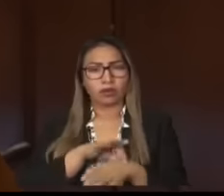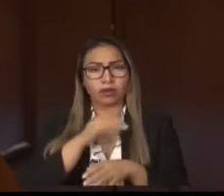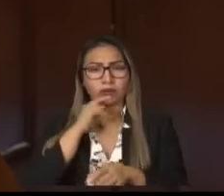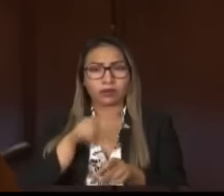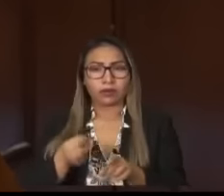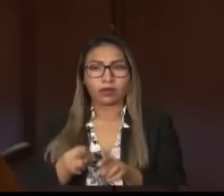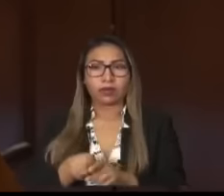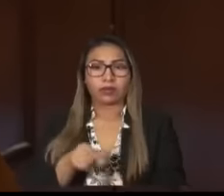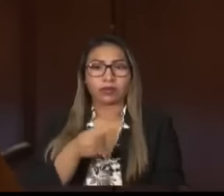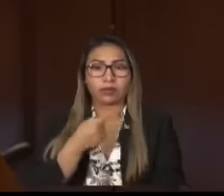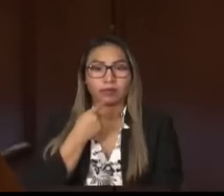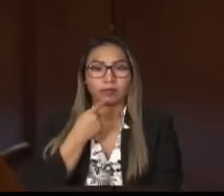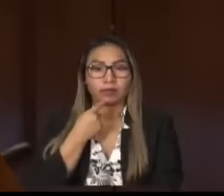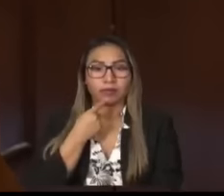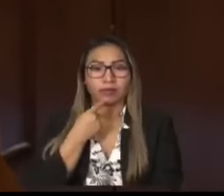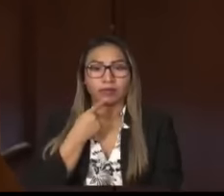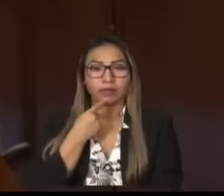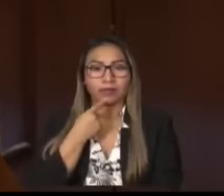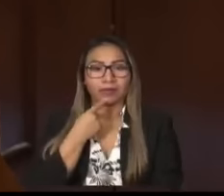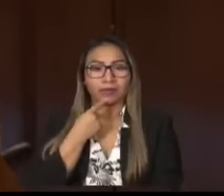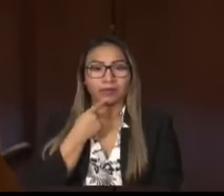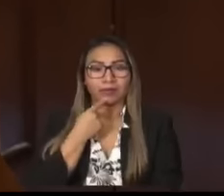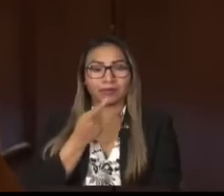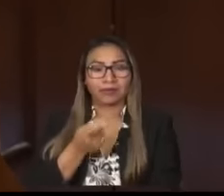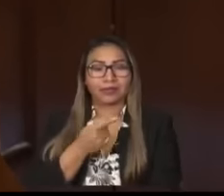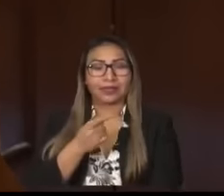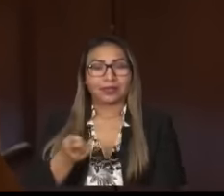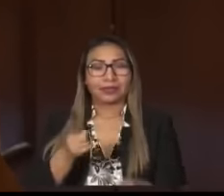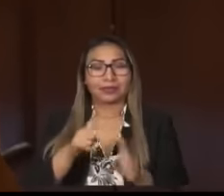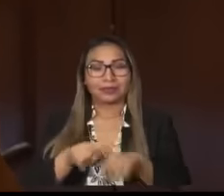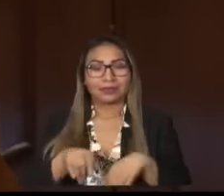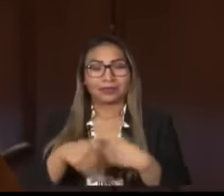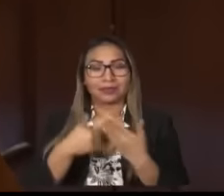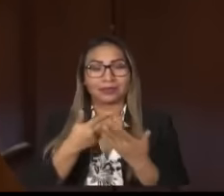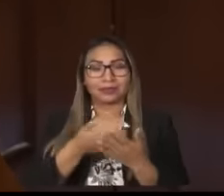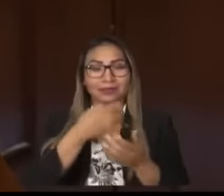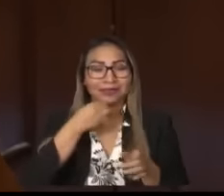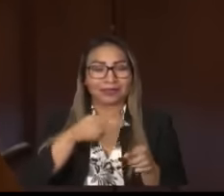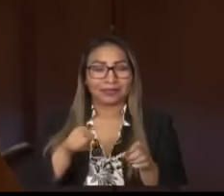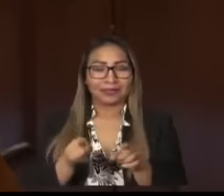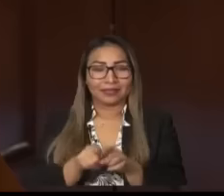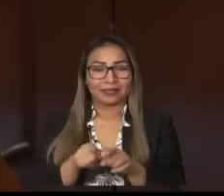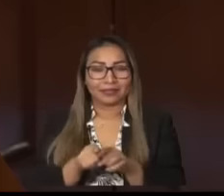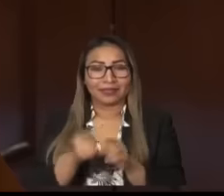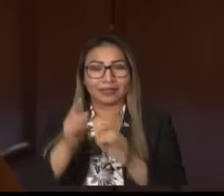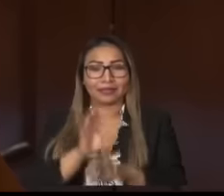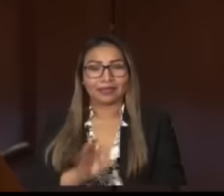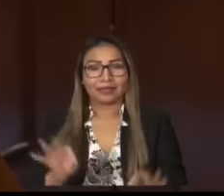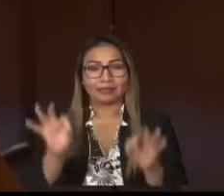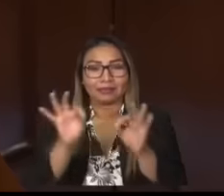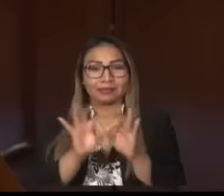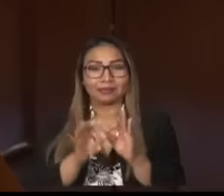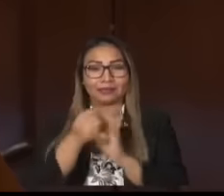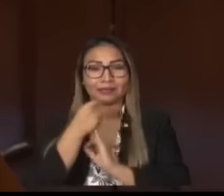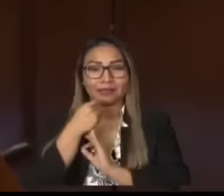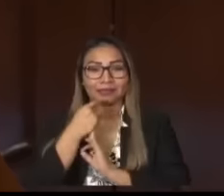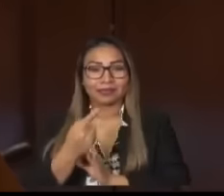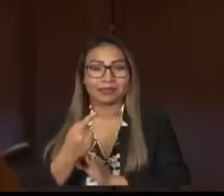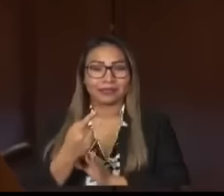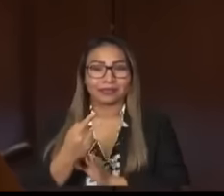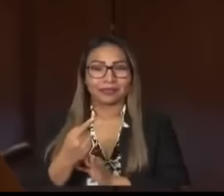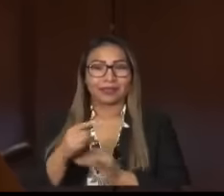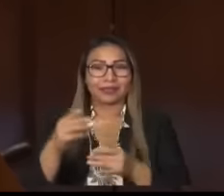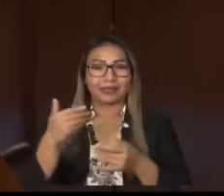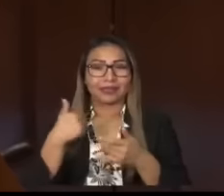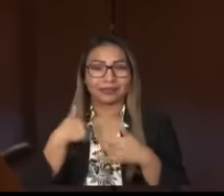esa sensibilidad humana para poder dirigir una institución tan importante como esta, que